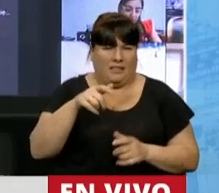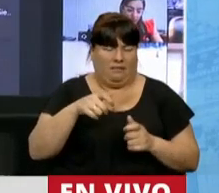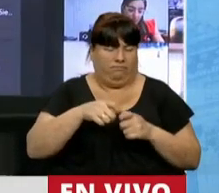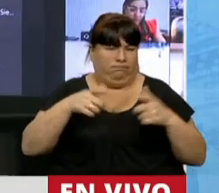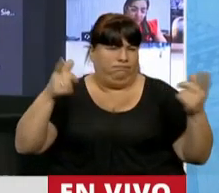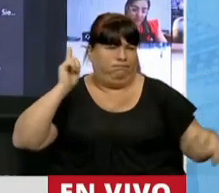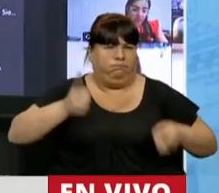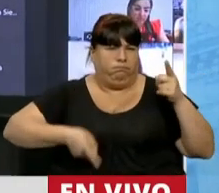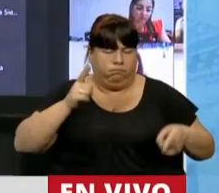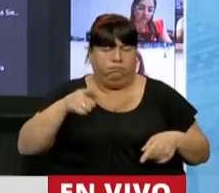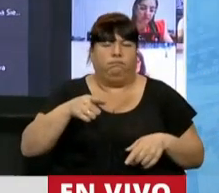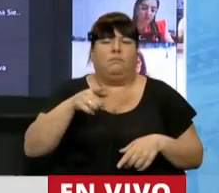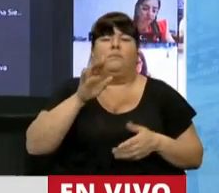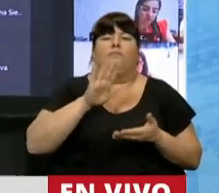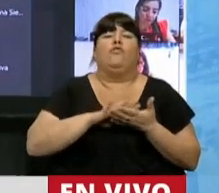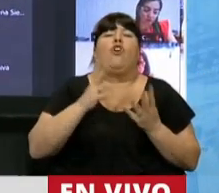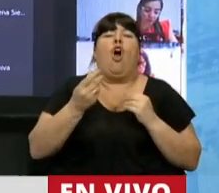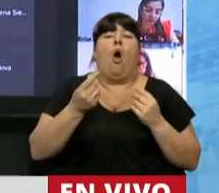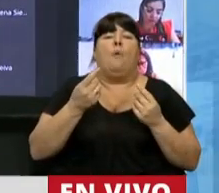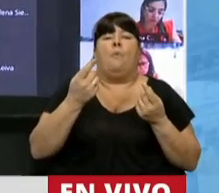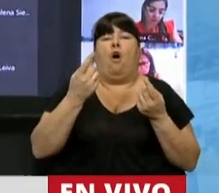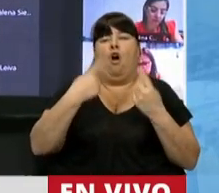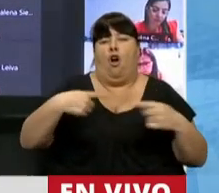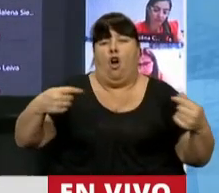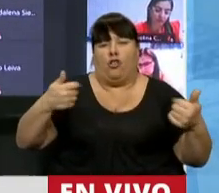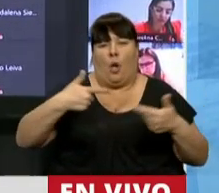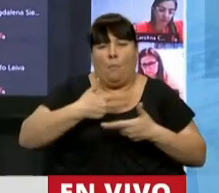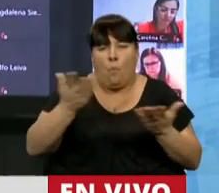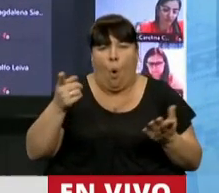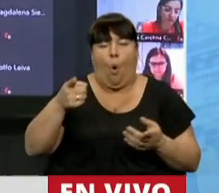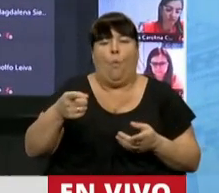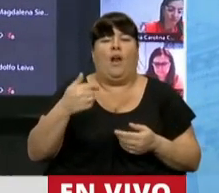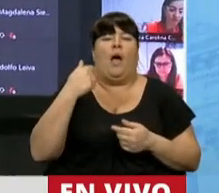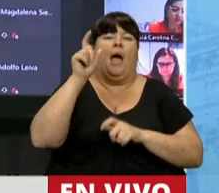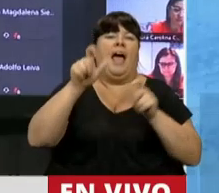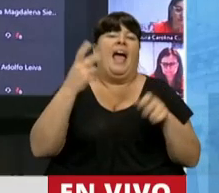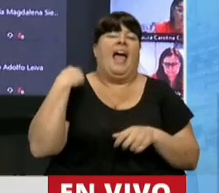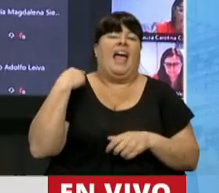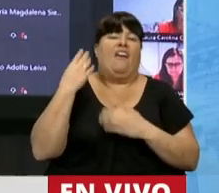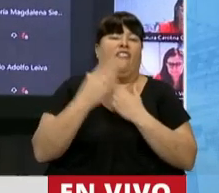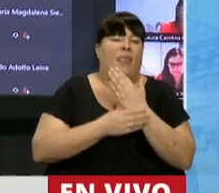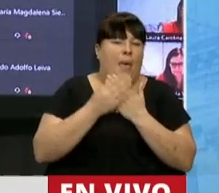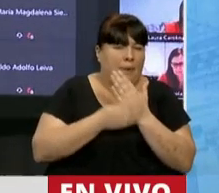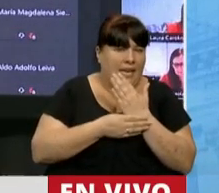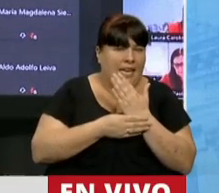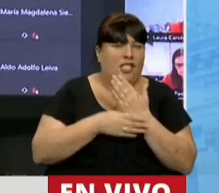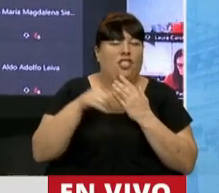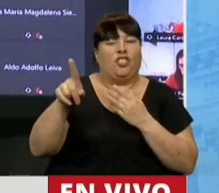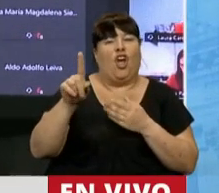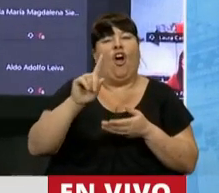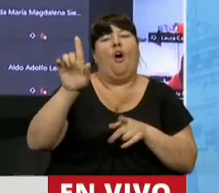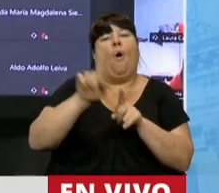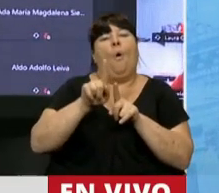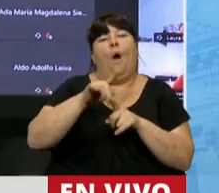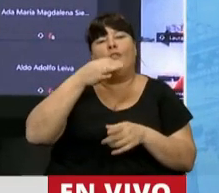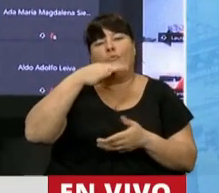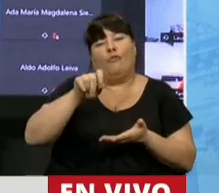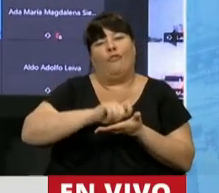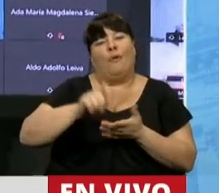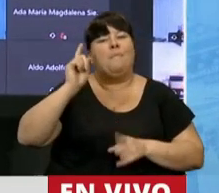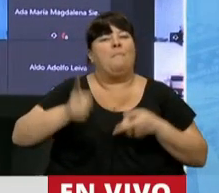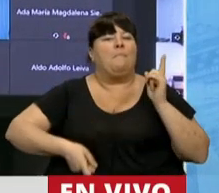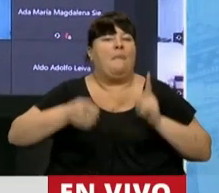de poder y autoritarismo está creciendo a niveles que muy pocas